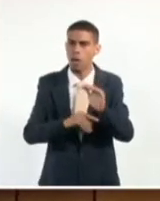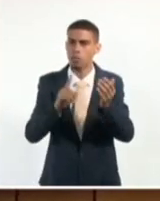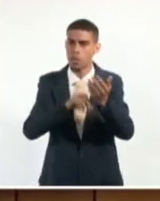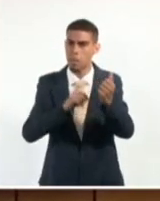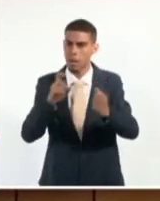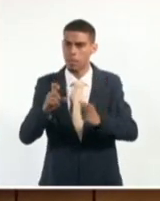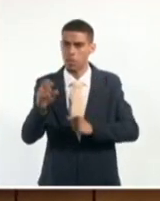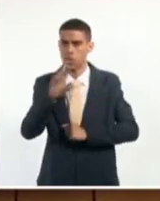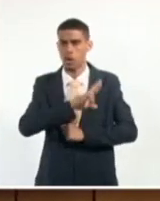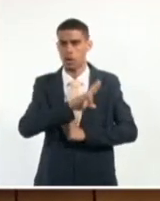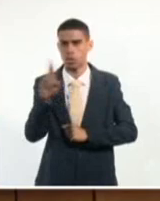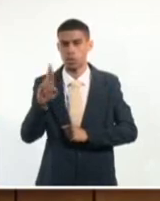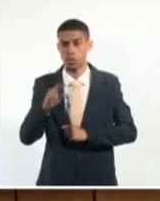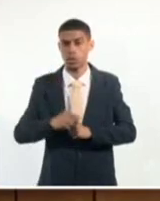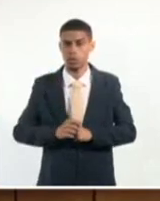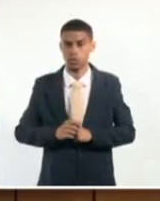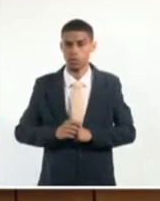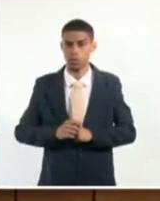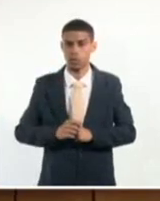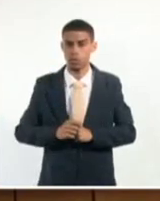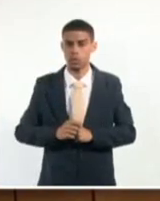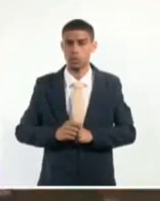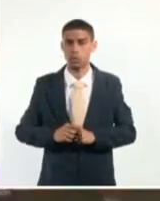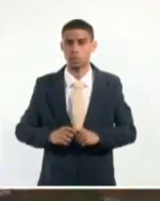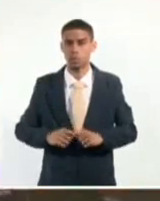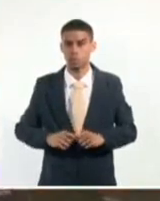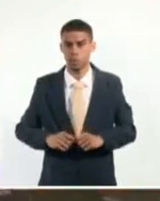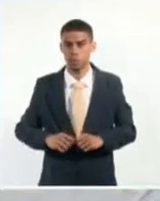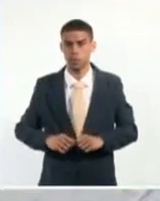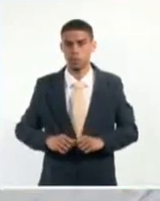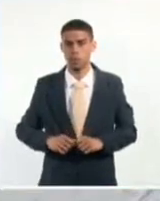revolución a corto, mediano y largo plazo.